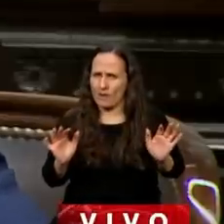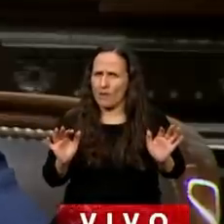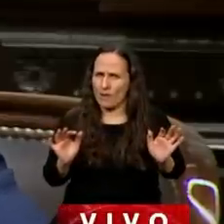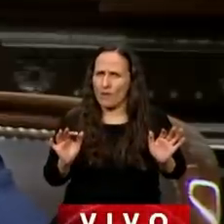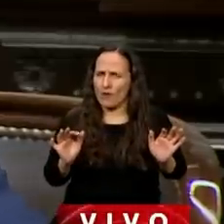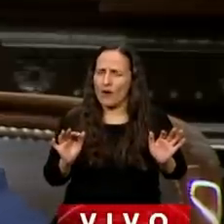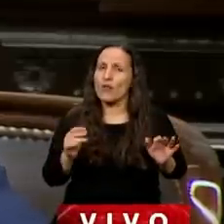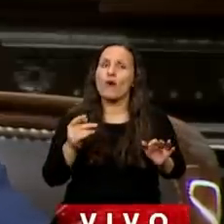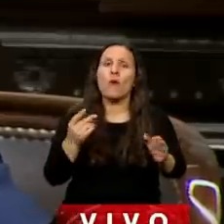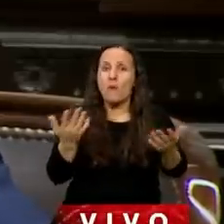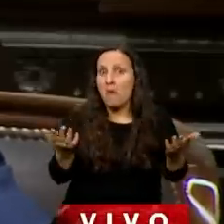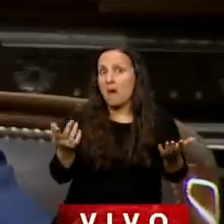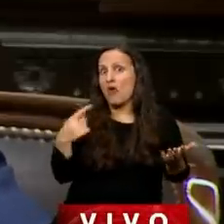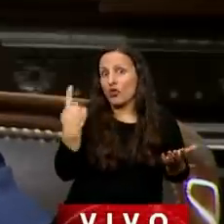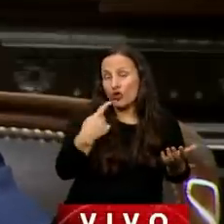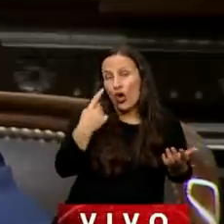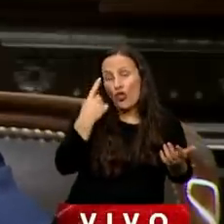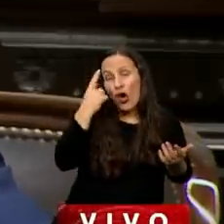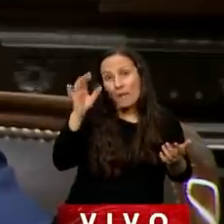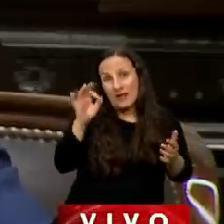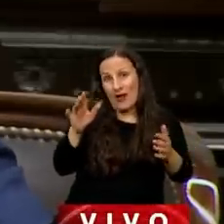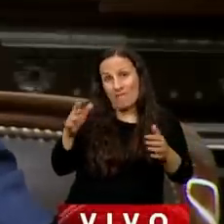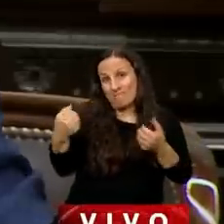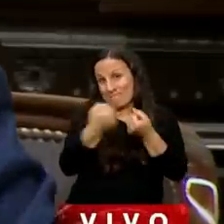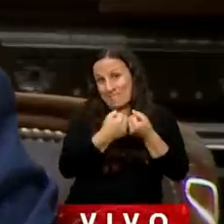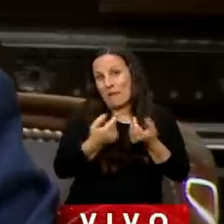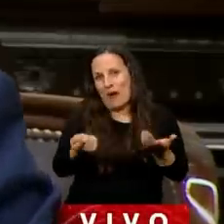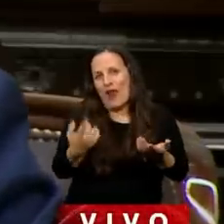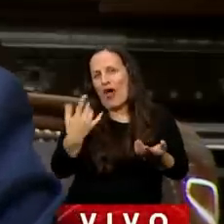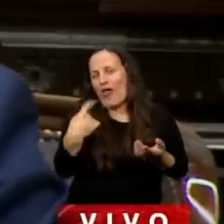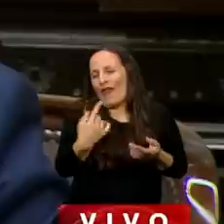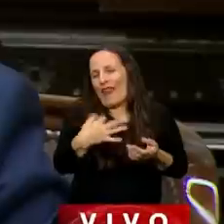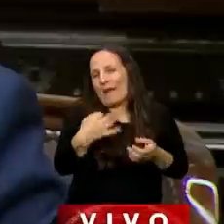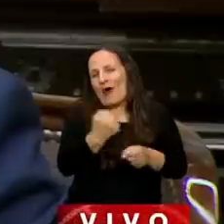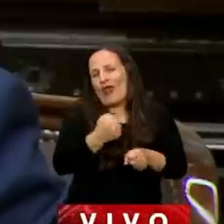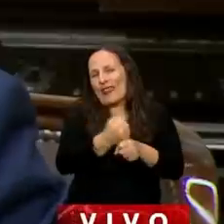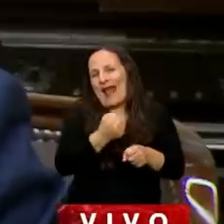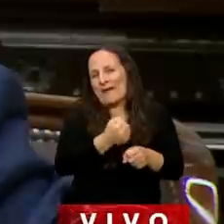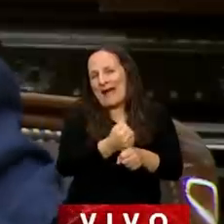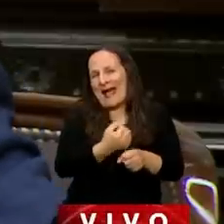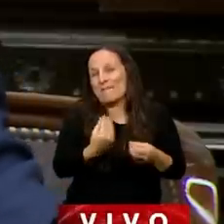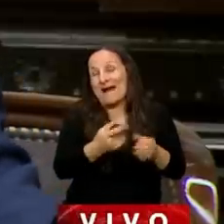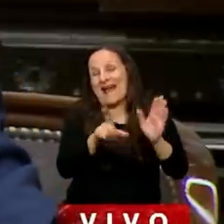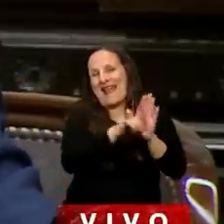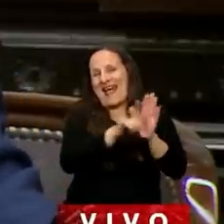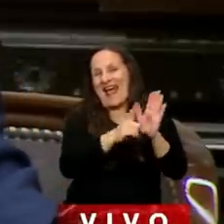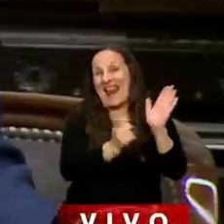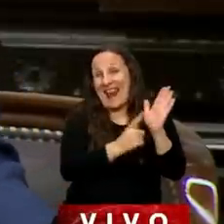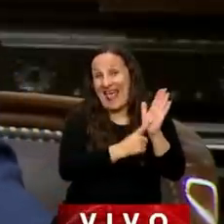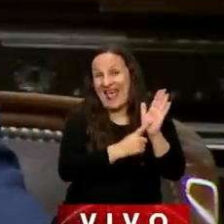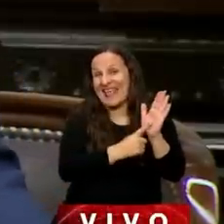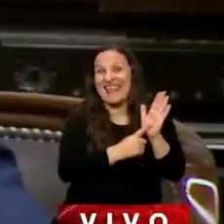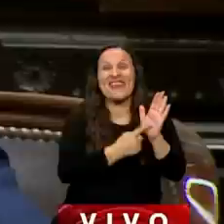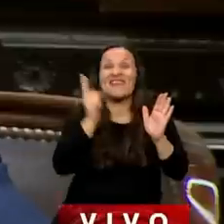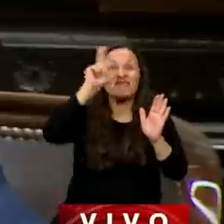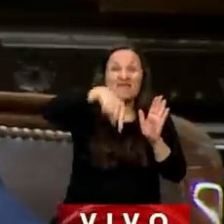grieta, trabajemos en consecuencia para que estas cosas, para que esta ley, que nace con